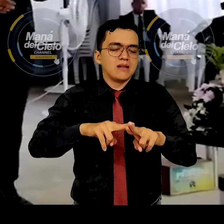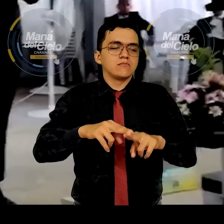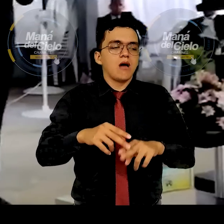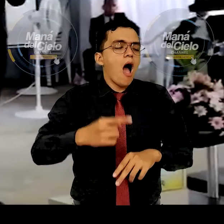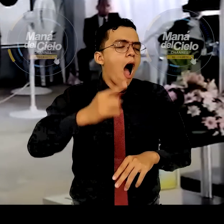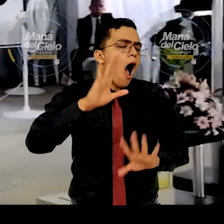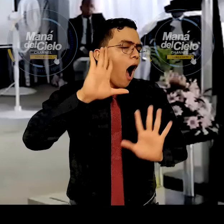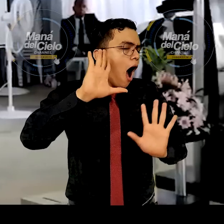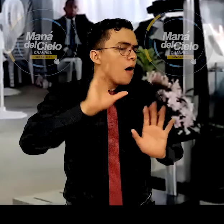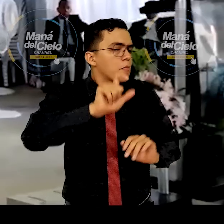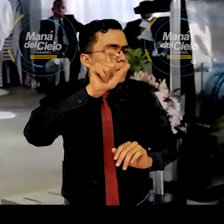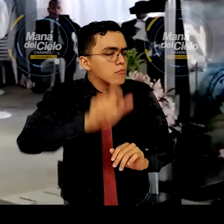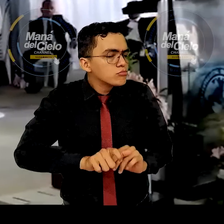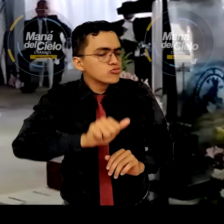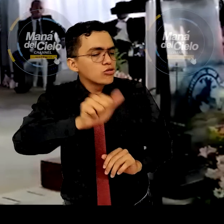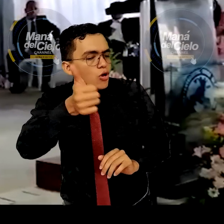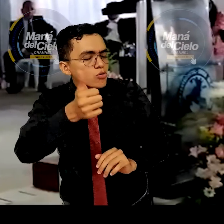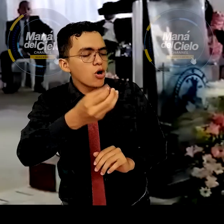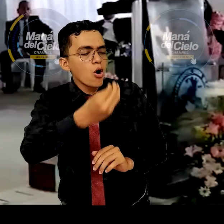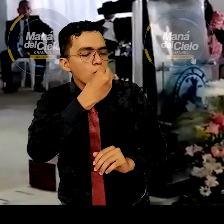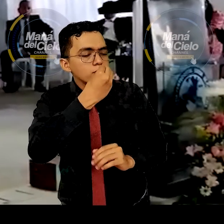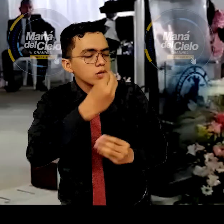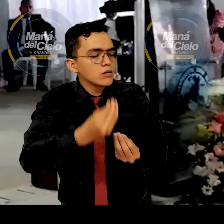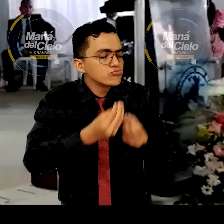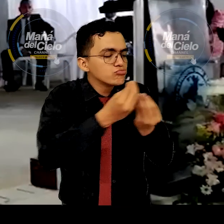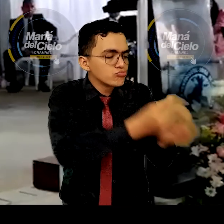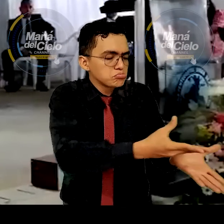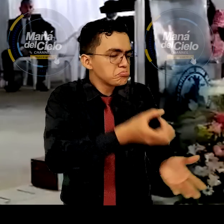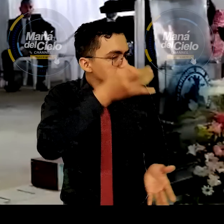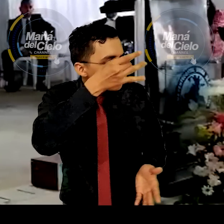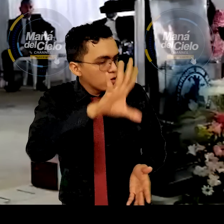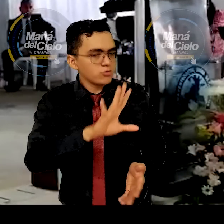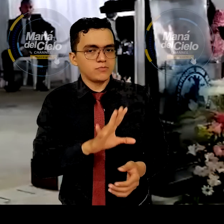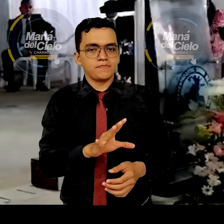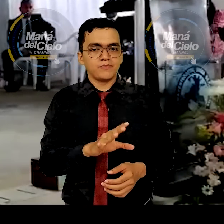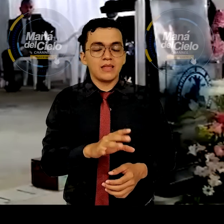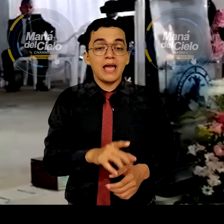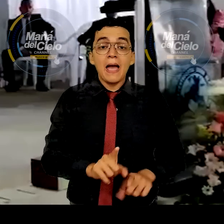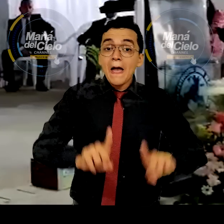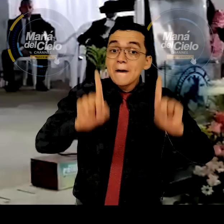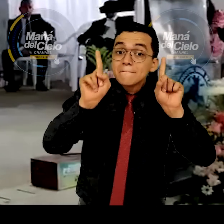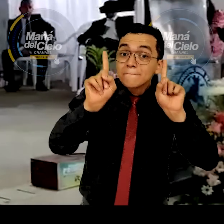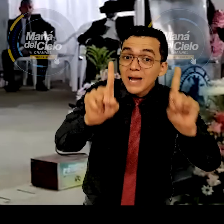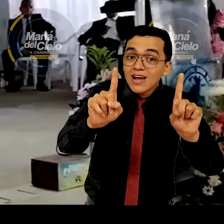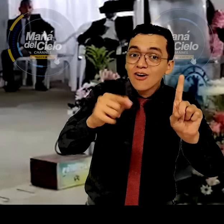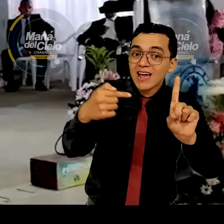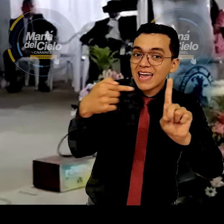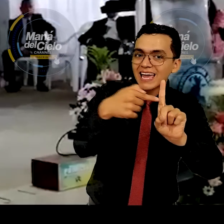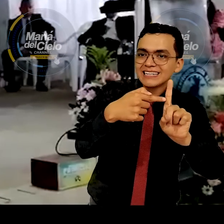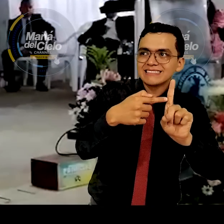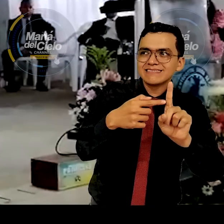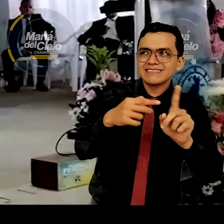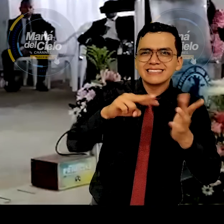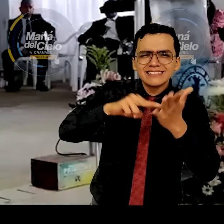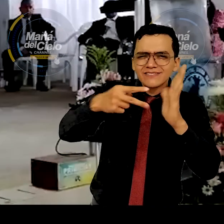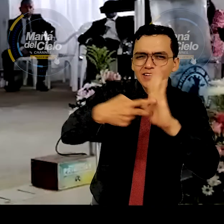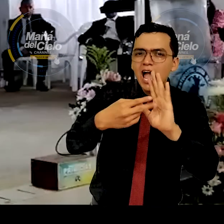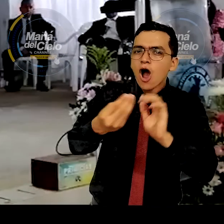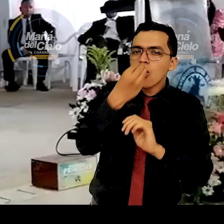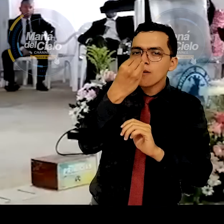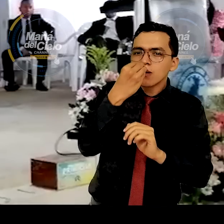Pero él no se refería a esa comida. Él dijo, es que mi comida es que haga la voluntad de Dios.